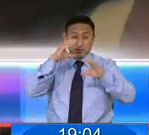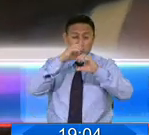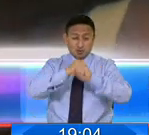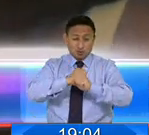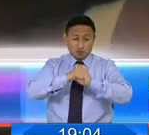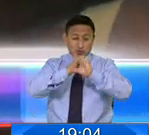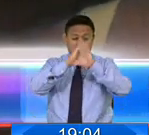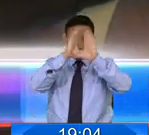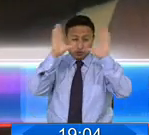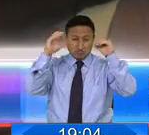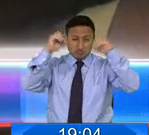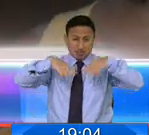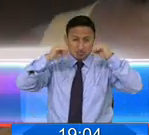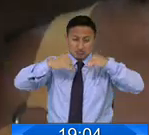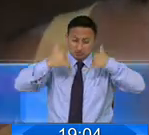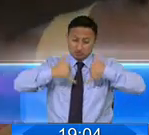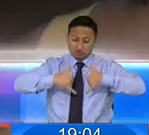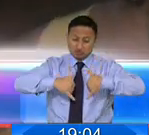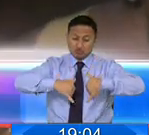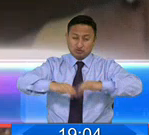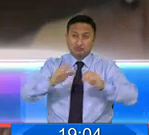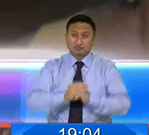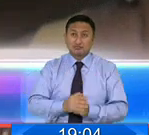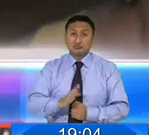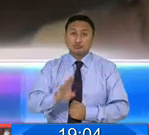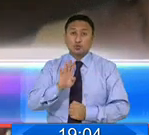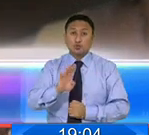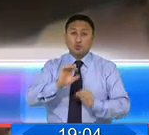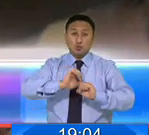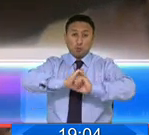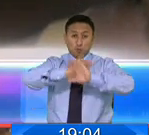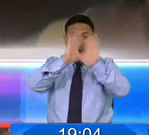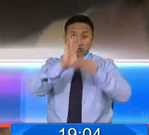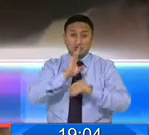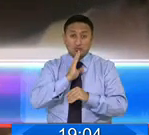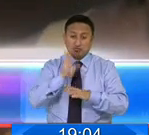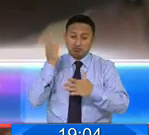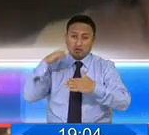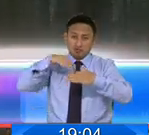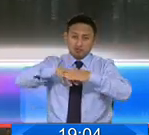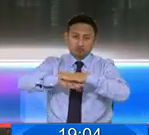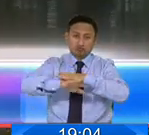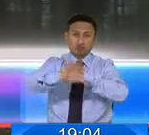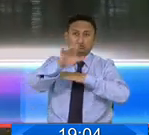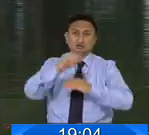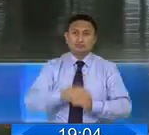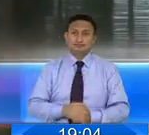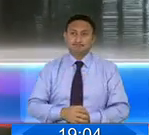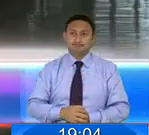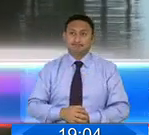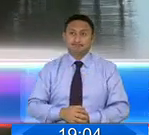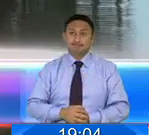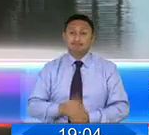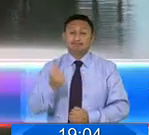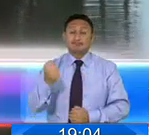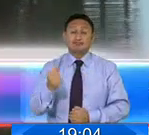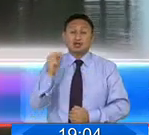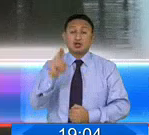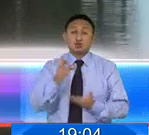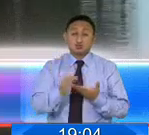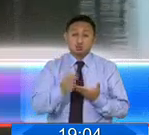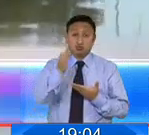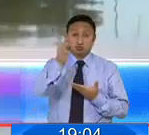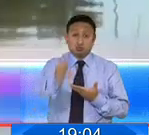la mañana no deja de llover. El agua comenzó desde las 4 de la mañana, comenzó a adentrarme ya el agua. Lejos de allí, al sur de la capital,